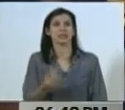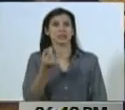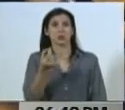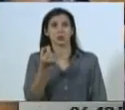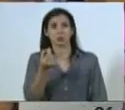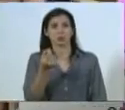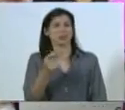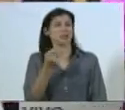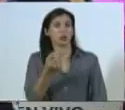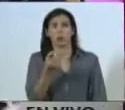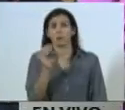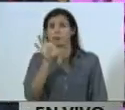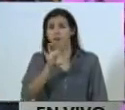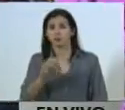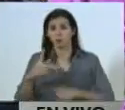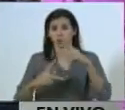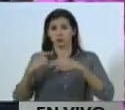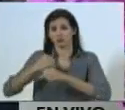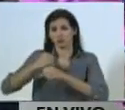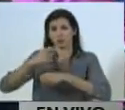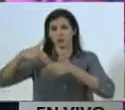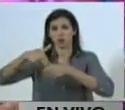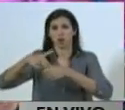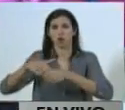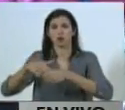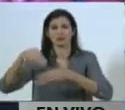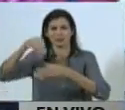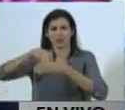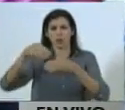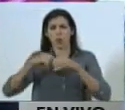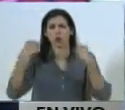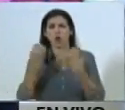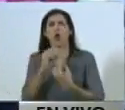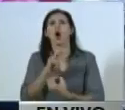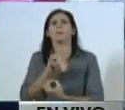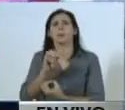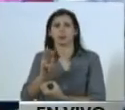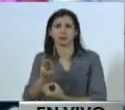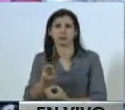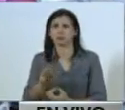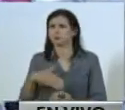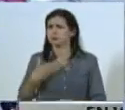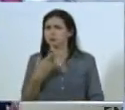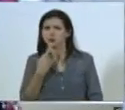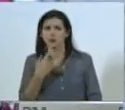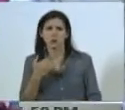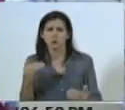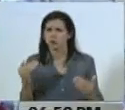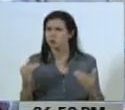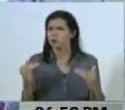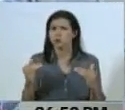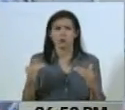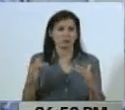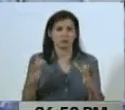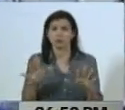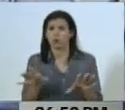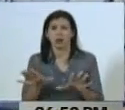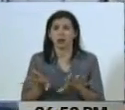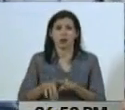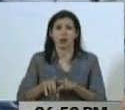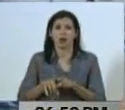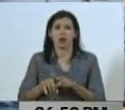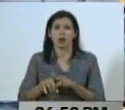país productor de petróleo de la OPEP o no OPEP puede decir que ha estado al margen y no ha sufrido